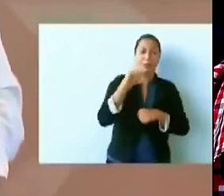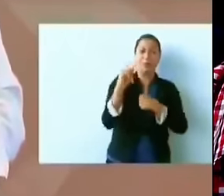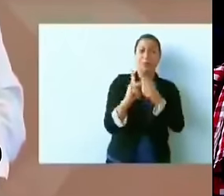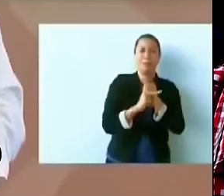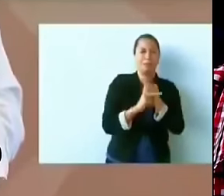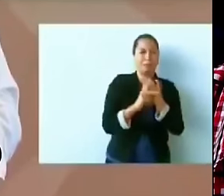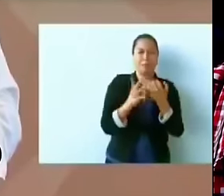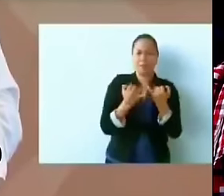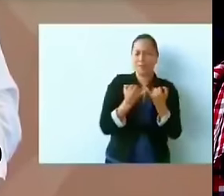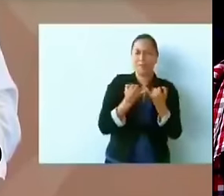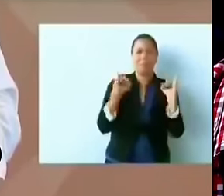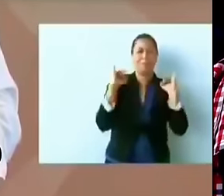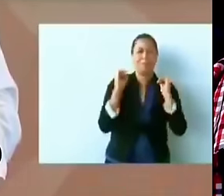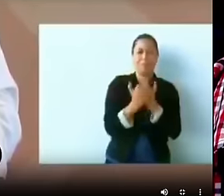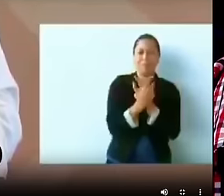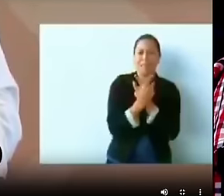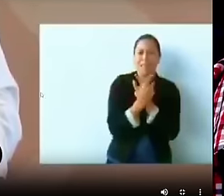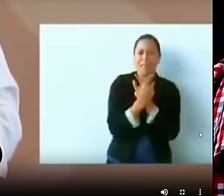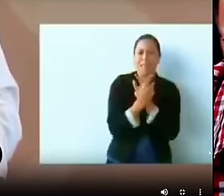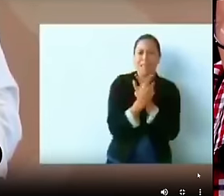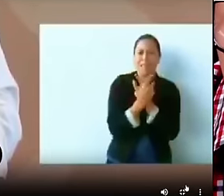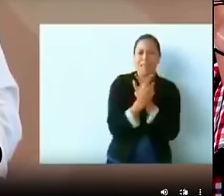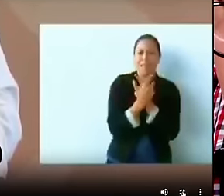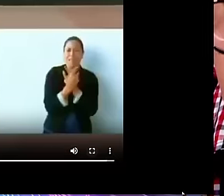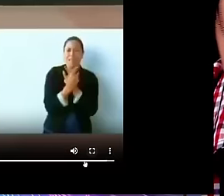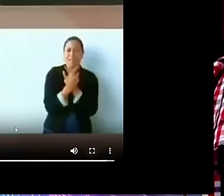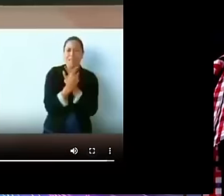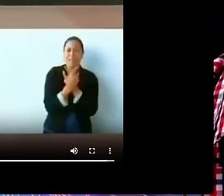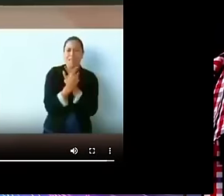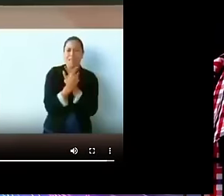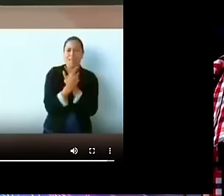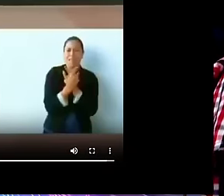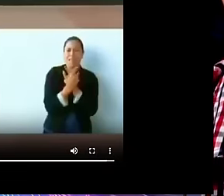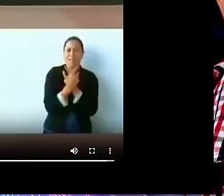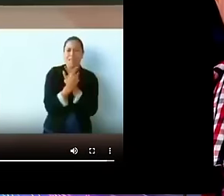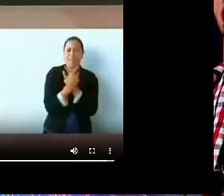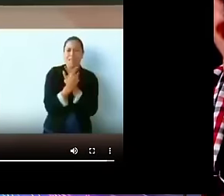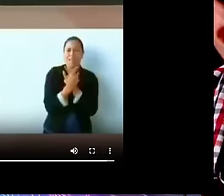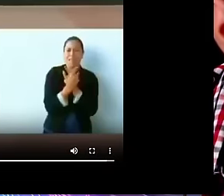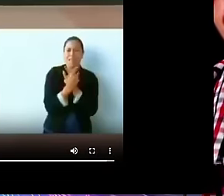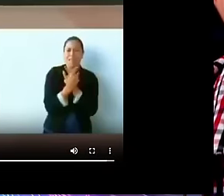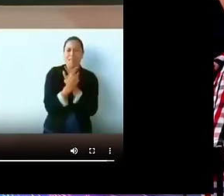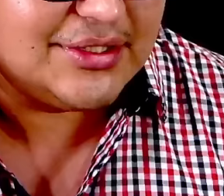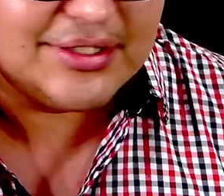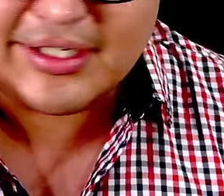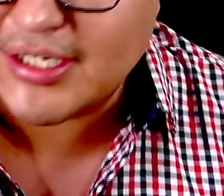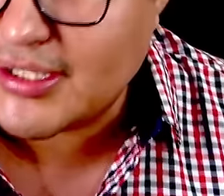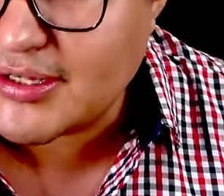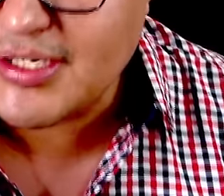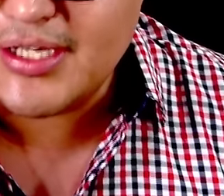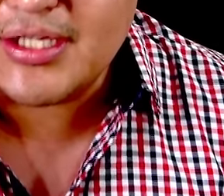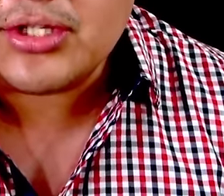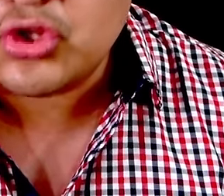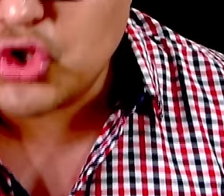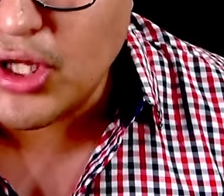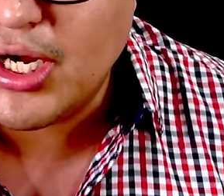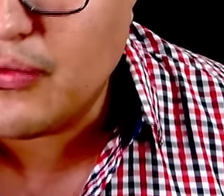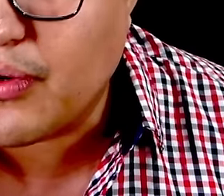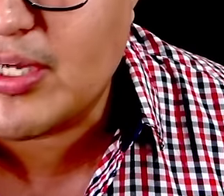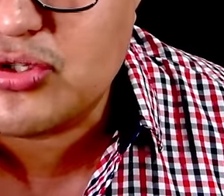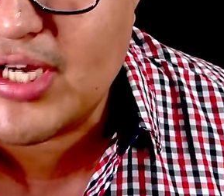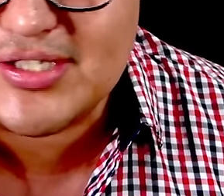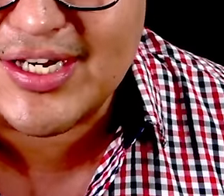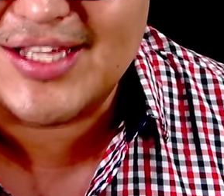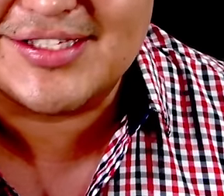independiente, libre. Bueno, aquí el presidente Andrés Manuel López Obrador da a entender que tiene toda